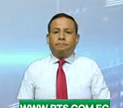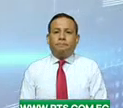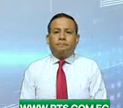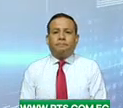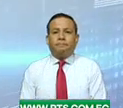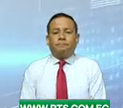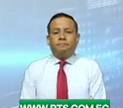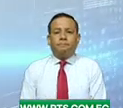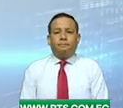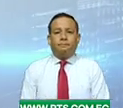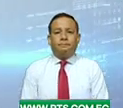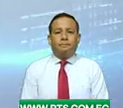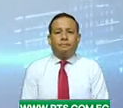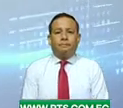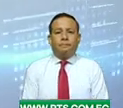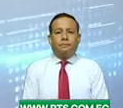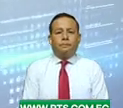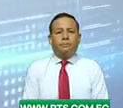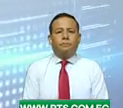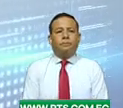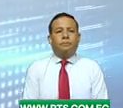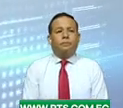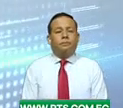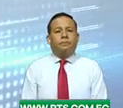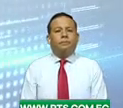Informó Richard Ceballos.